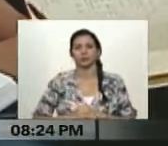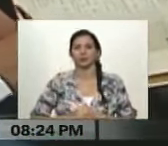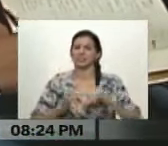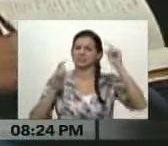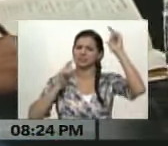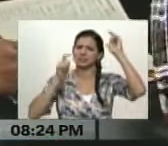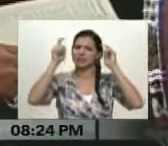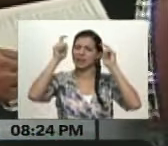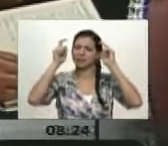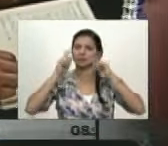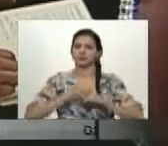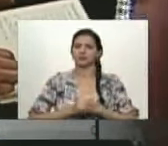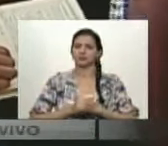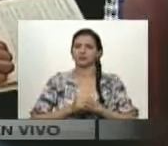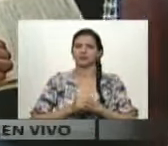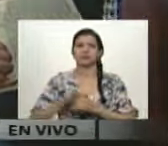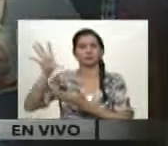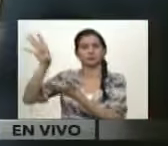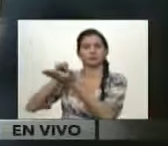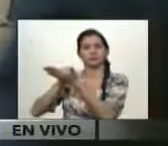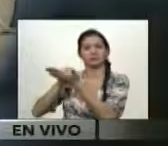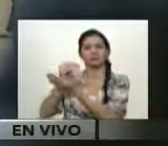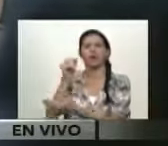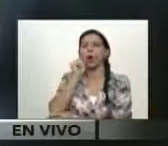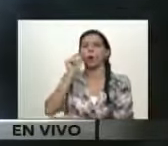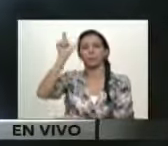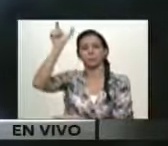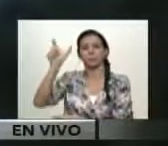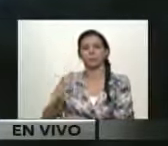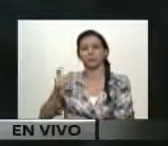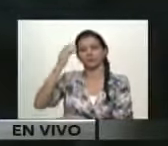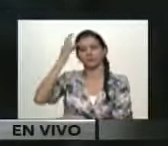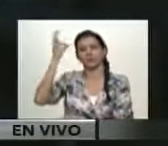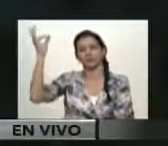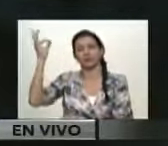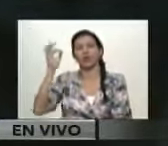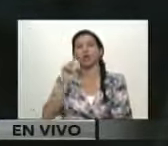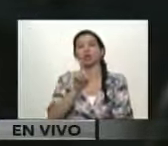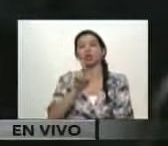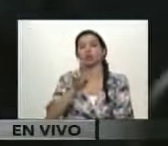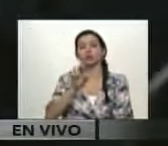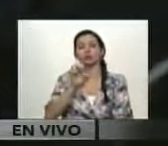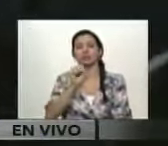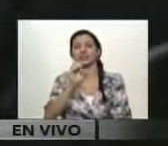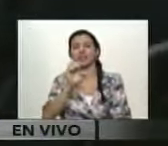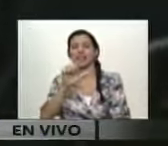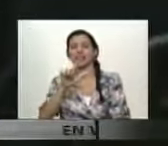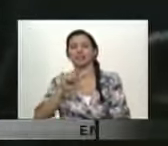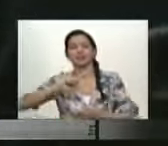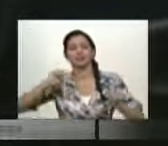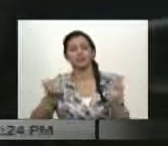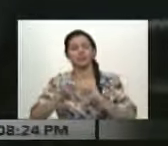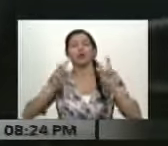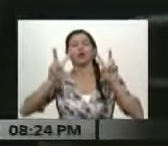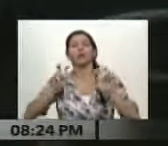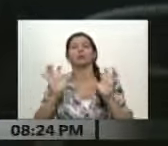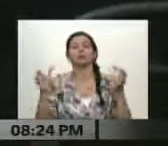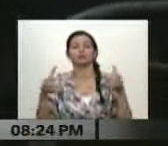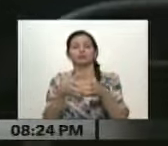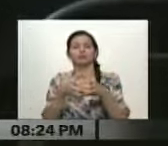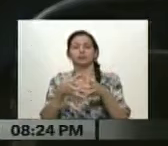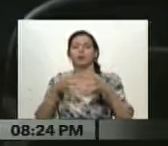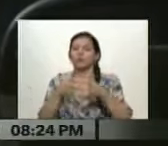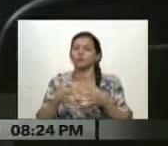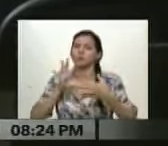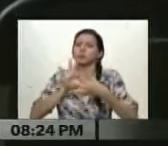chavista tomado de Dussel, de construir un nuevo bloque histórico, social,